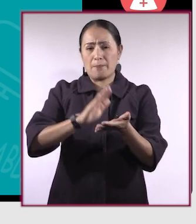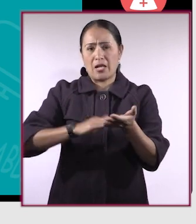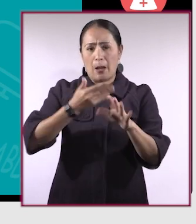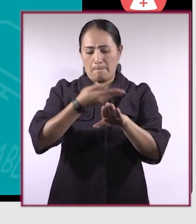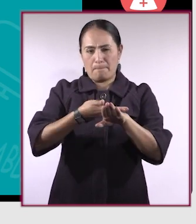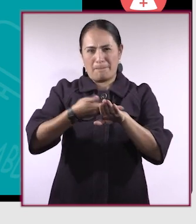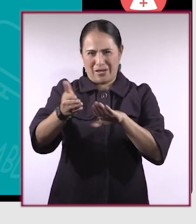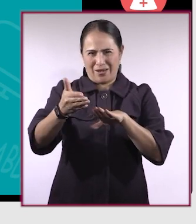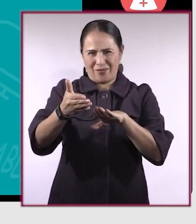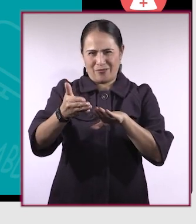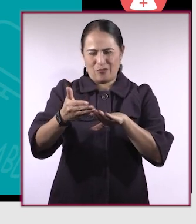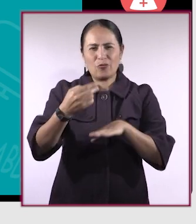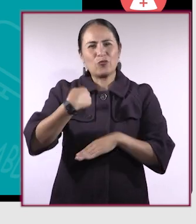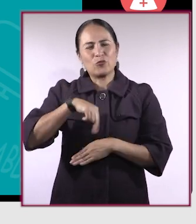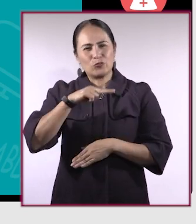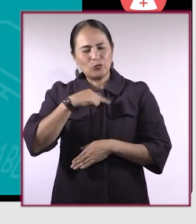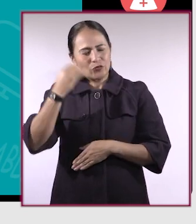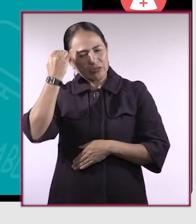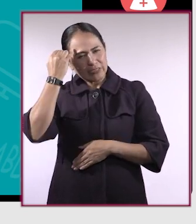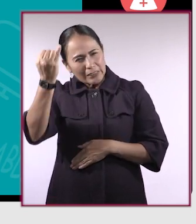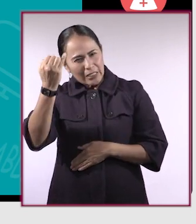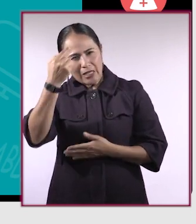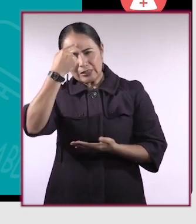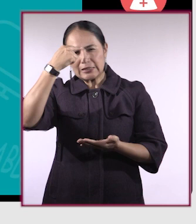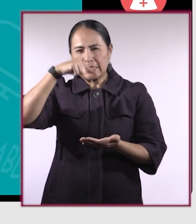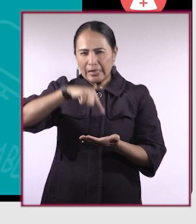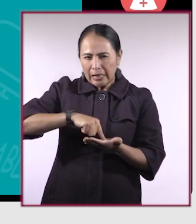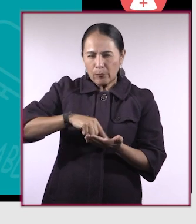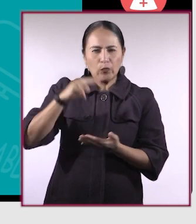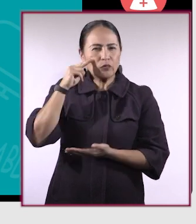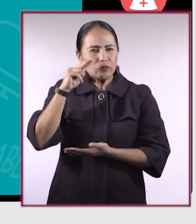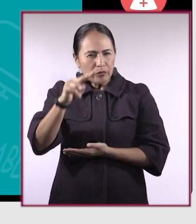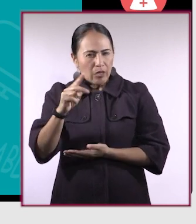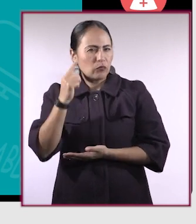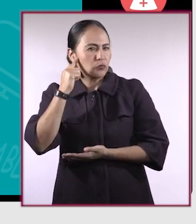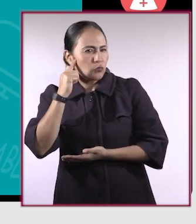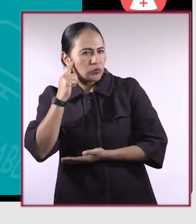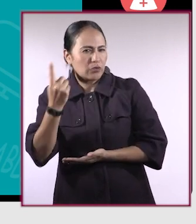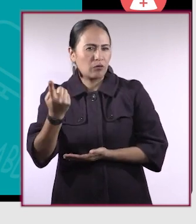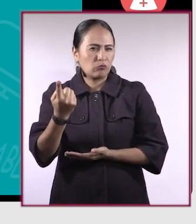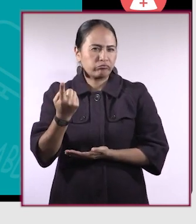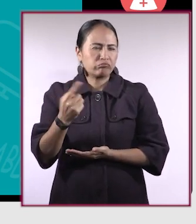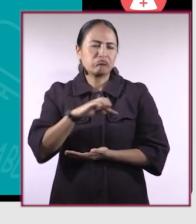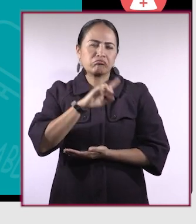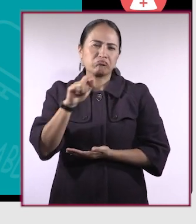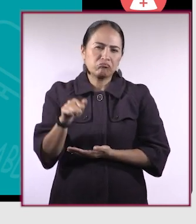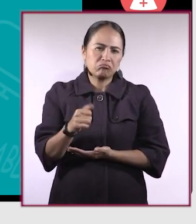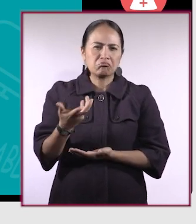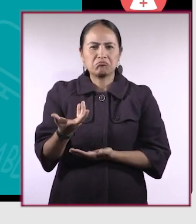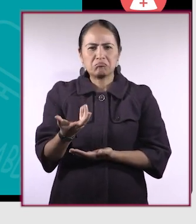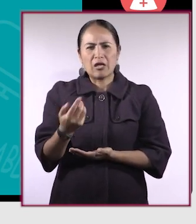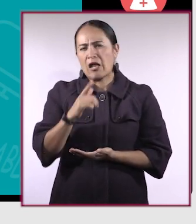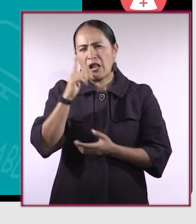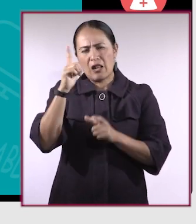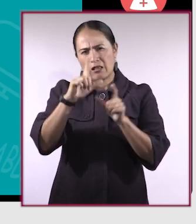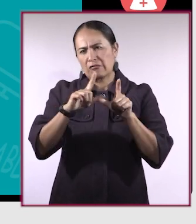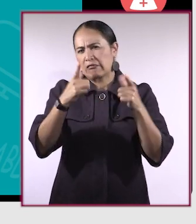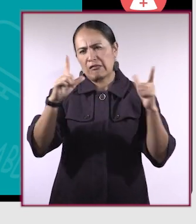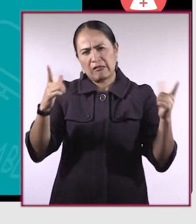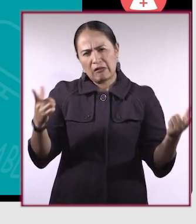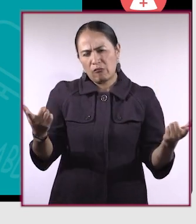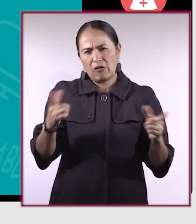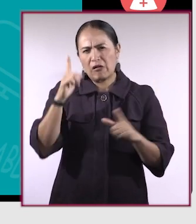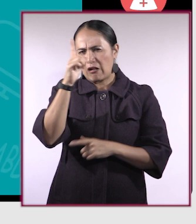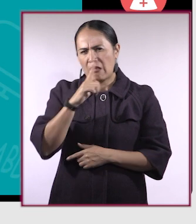poner en una hoja en blanco pues todo lo que nosotros vemos, escuchamos, oímos, ¿no? y que